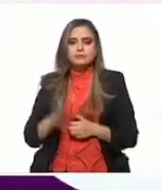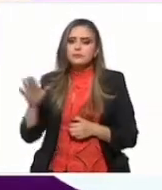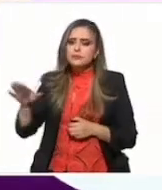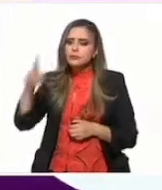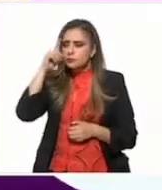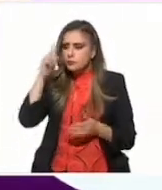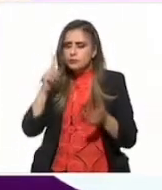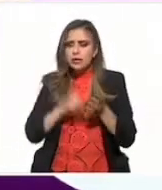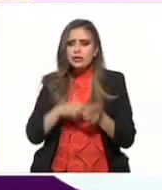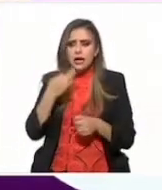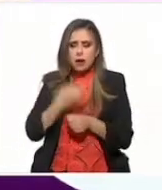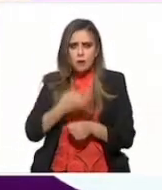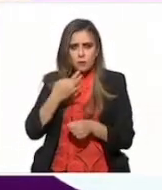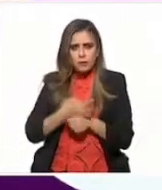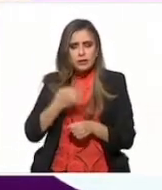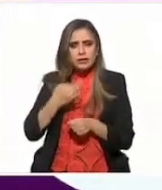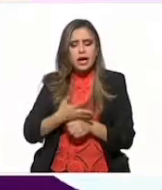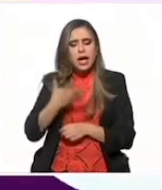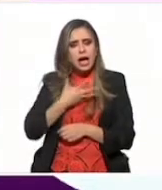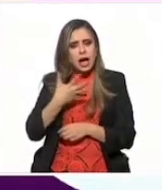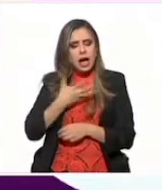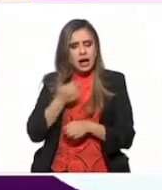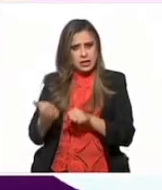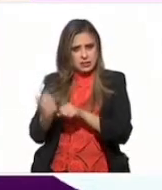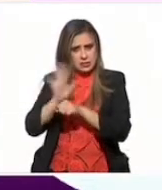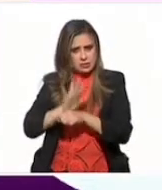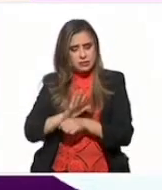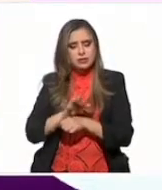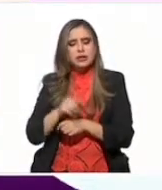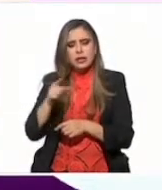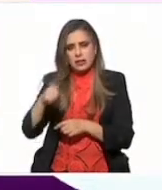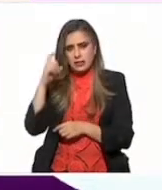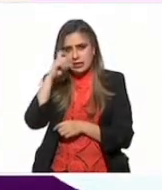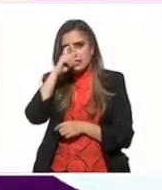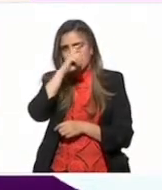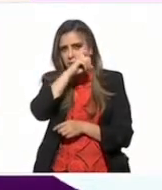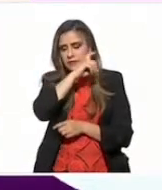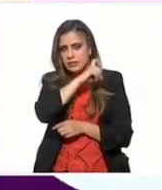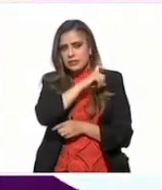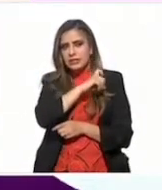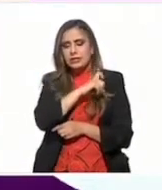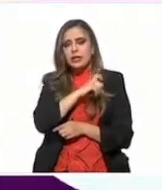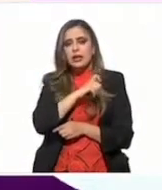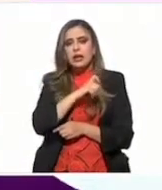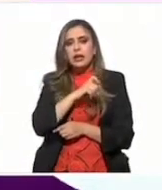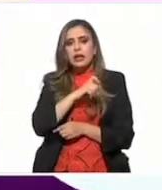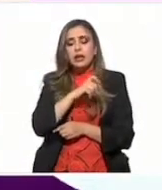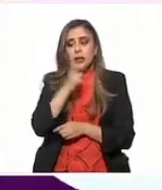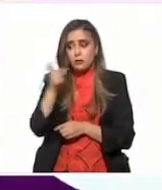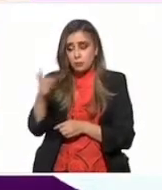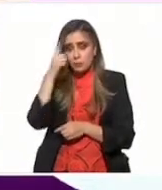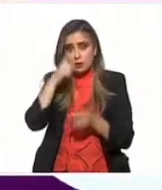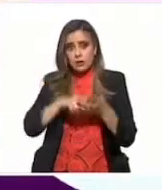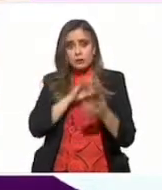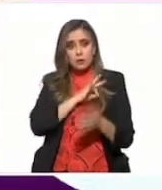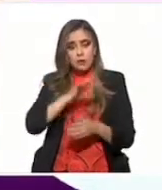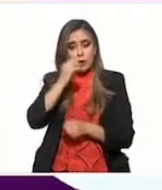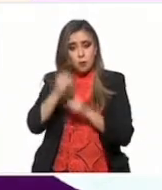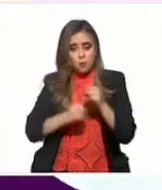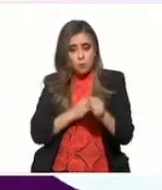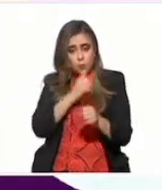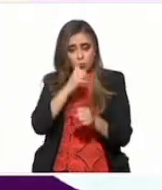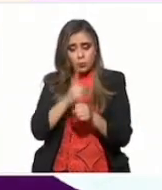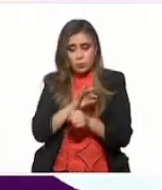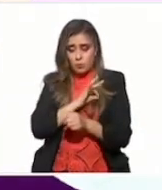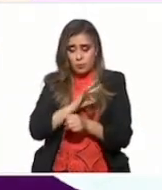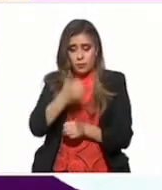que nos está dando esta situación tan difícil de los últimos meses estamos ante esa oportunidad de mirarnos a nosotros